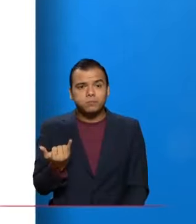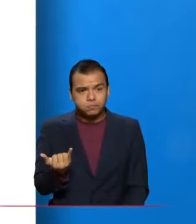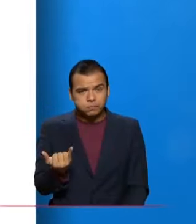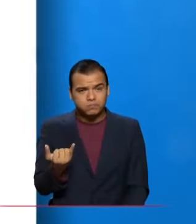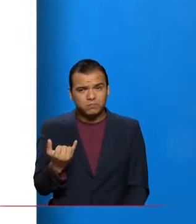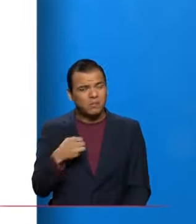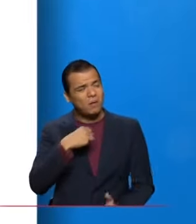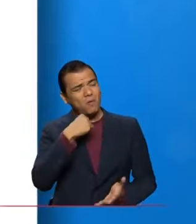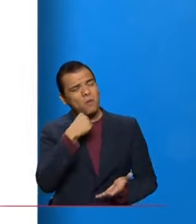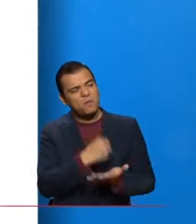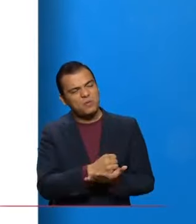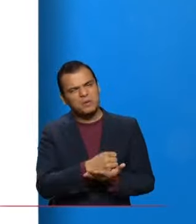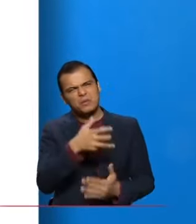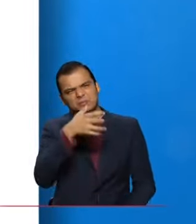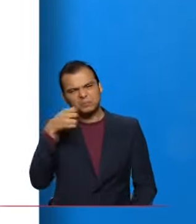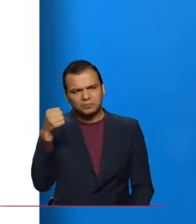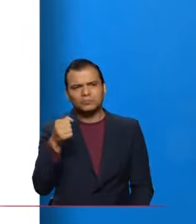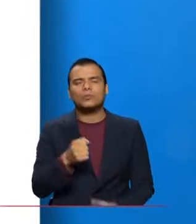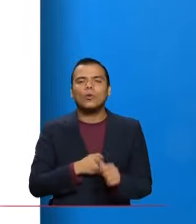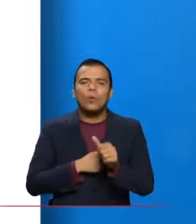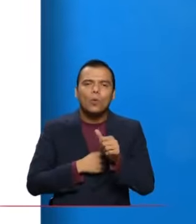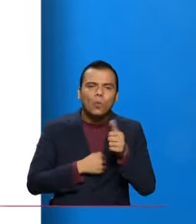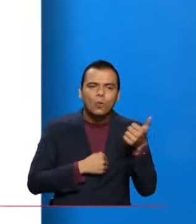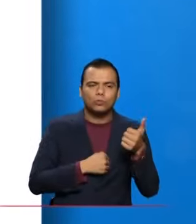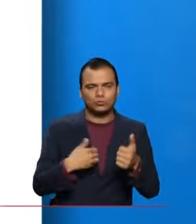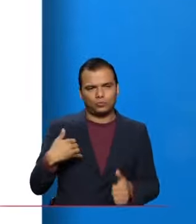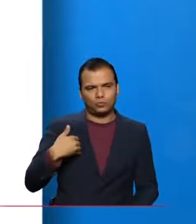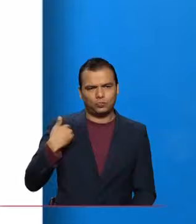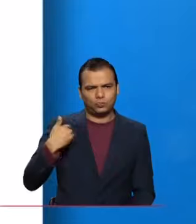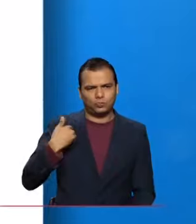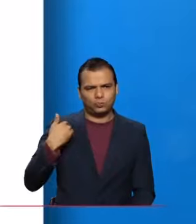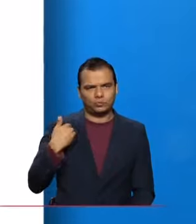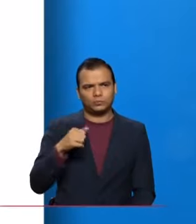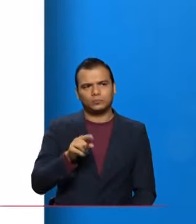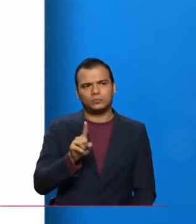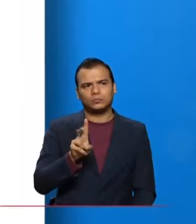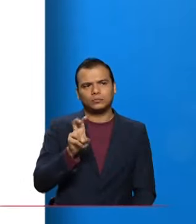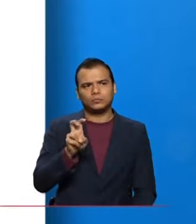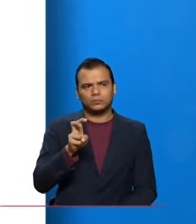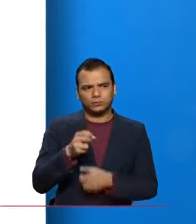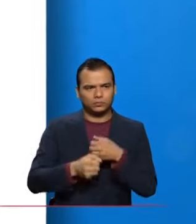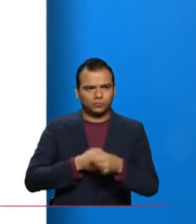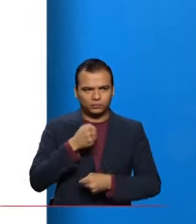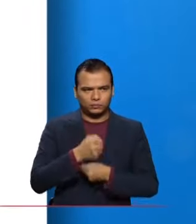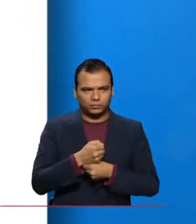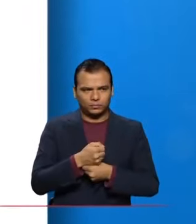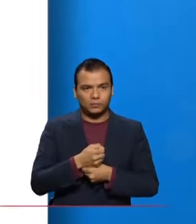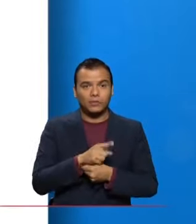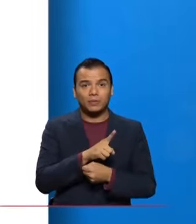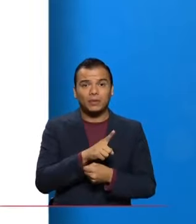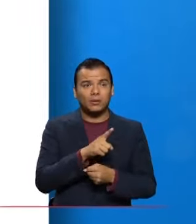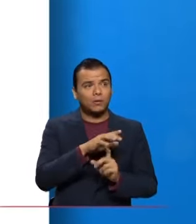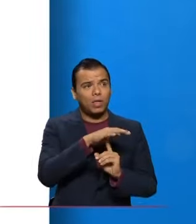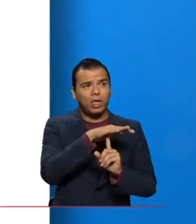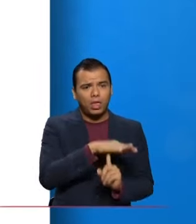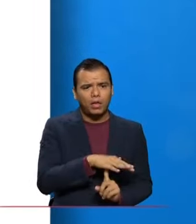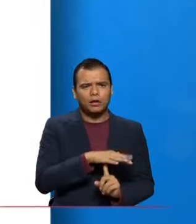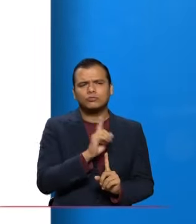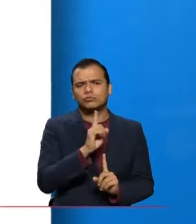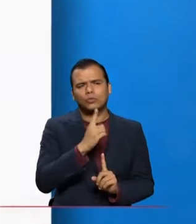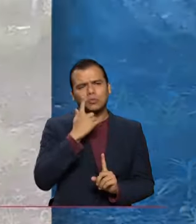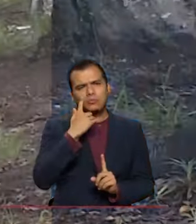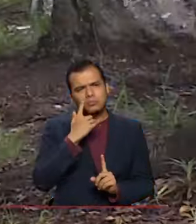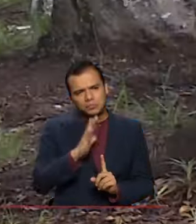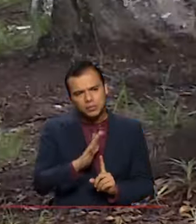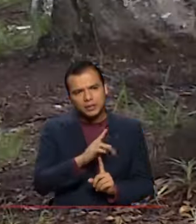manera forzada, también iba otro jovencito de 17 años de edad, pero no en calidad de víctima, sino al parecer en